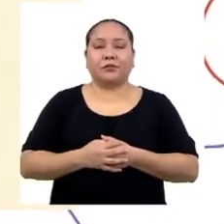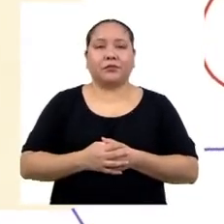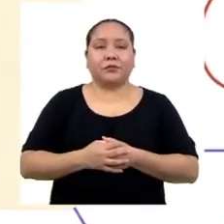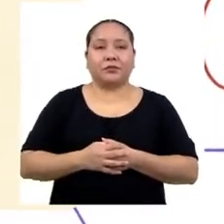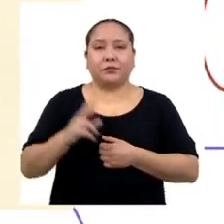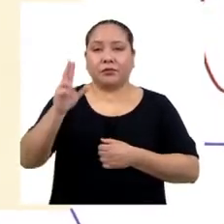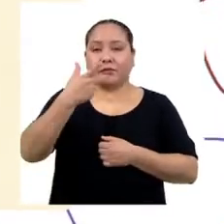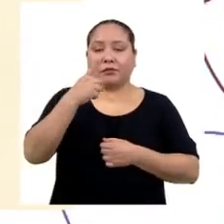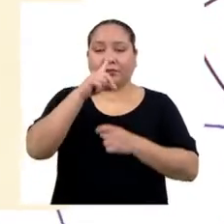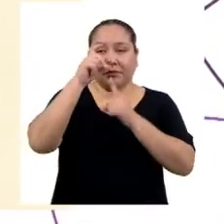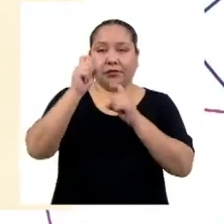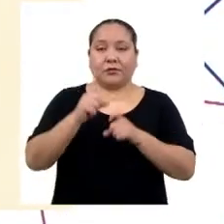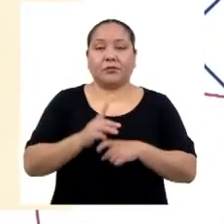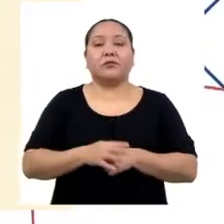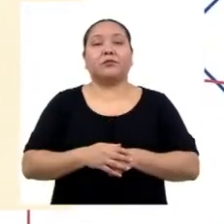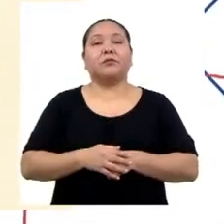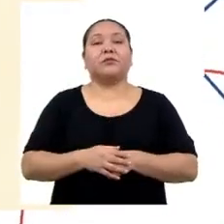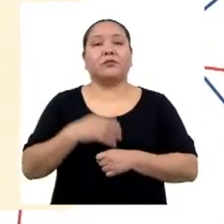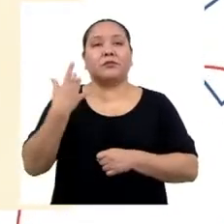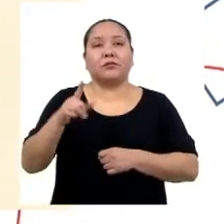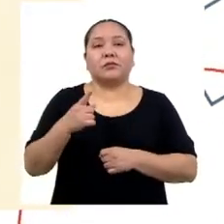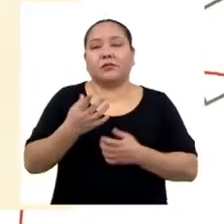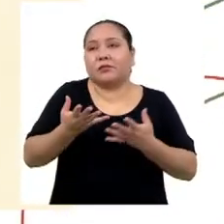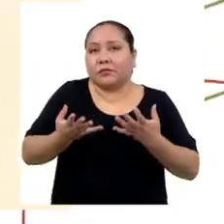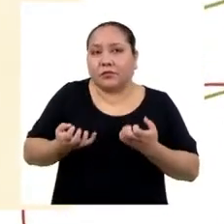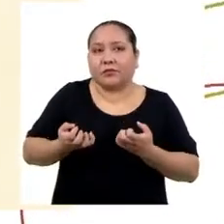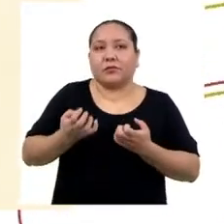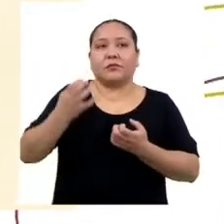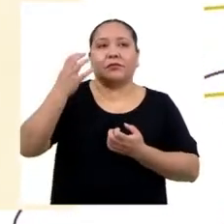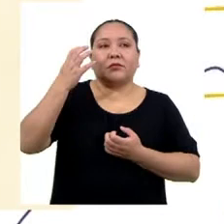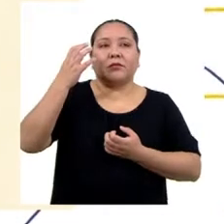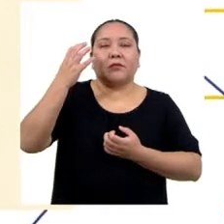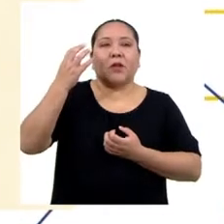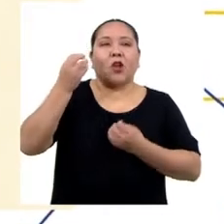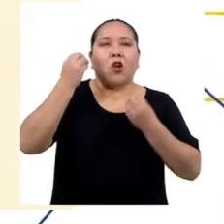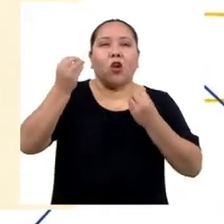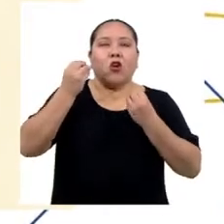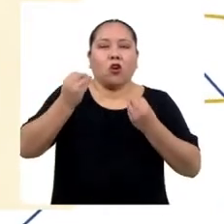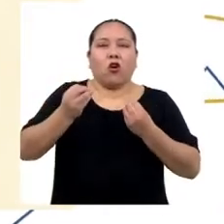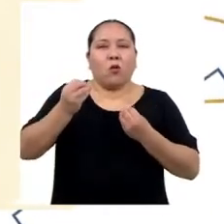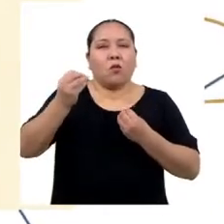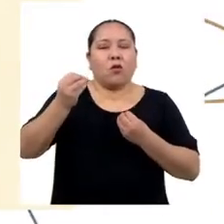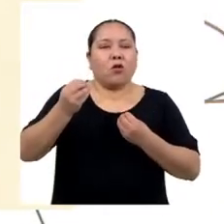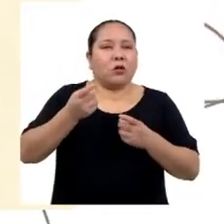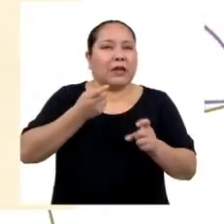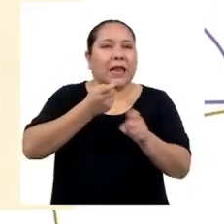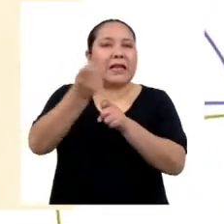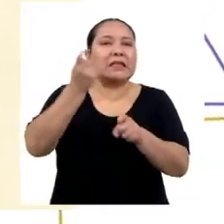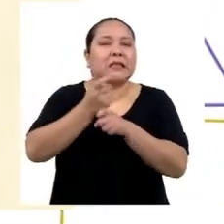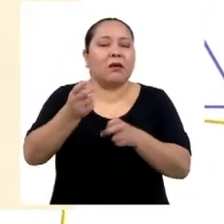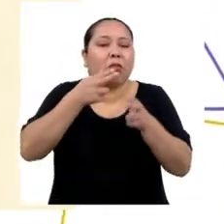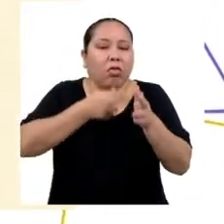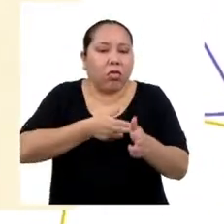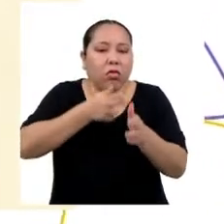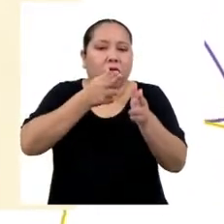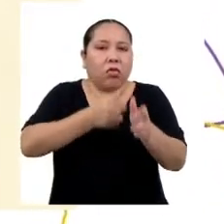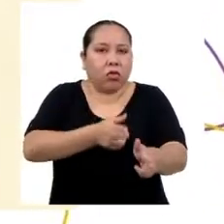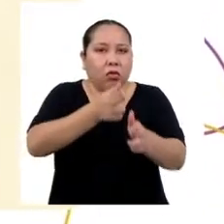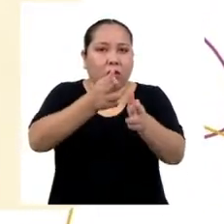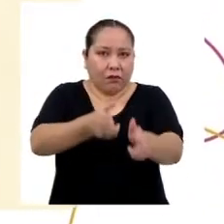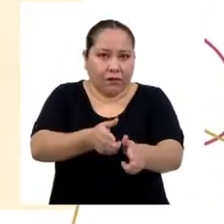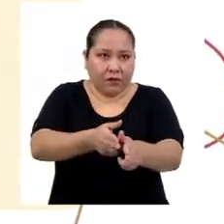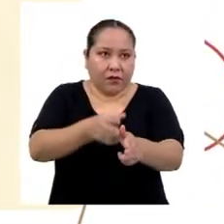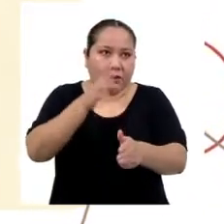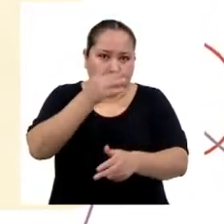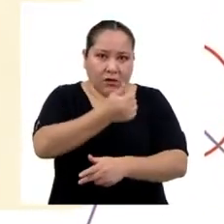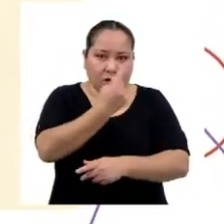En la tercera pregunta, ya quisiera saber de qué modo afecta el tráfico a la salud de cada persona, con algunas